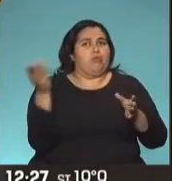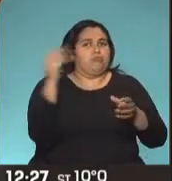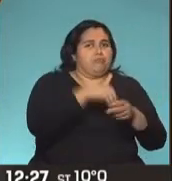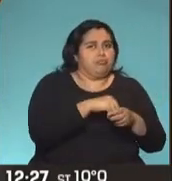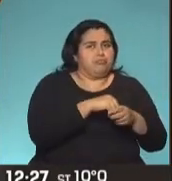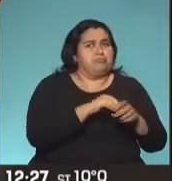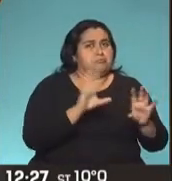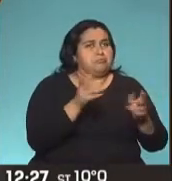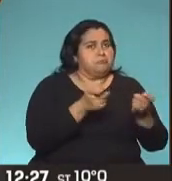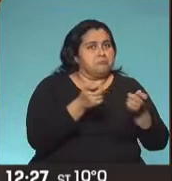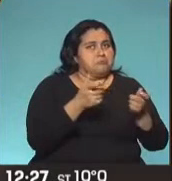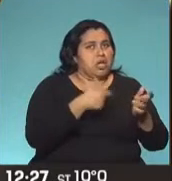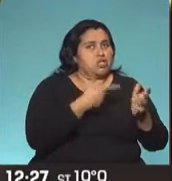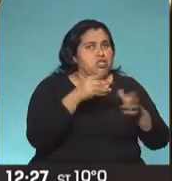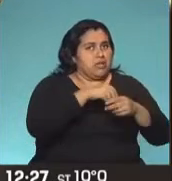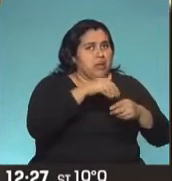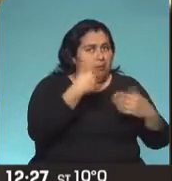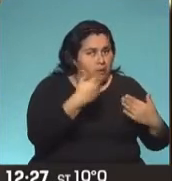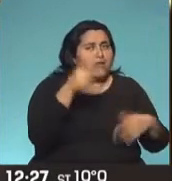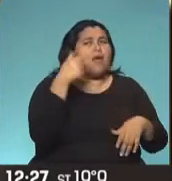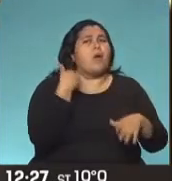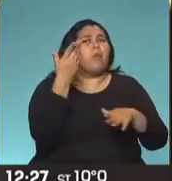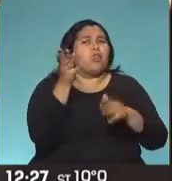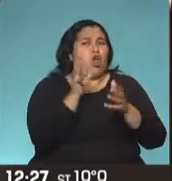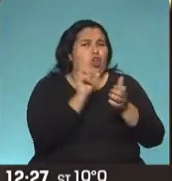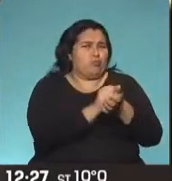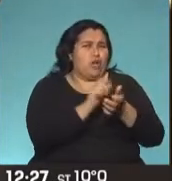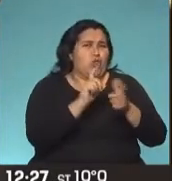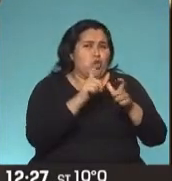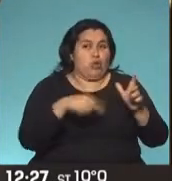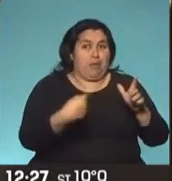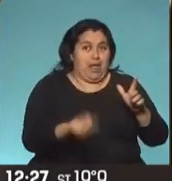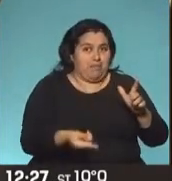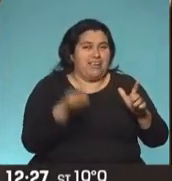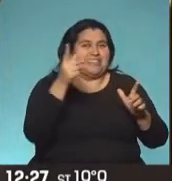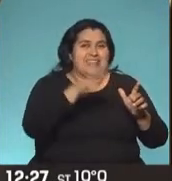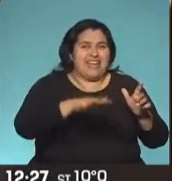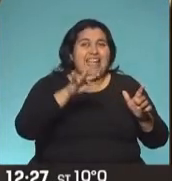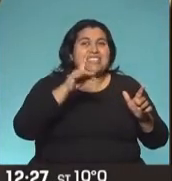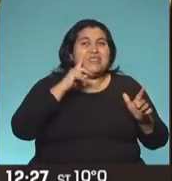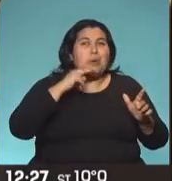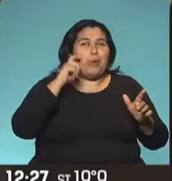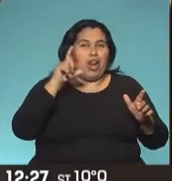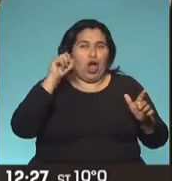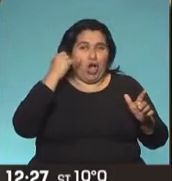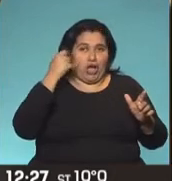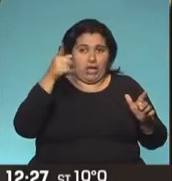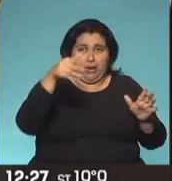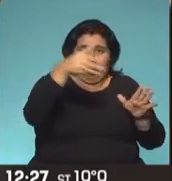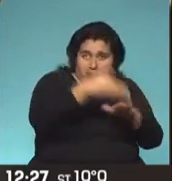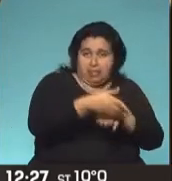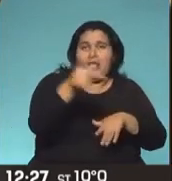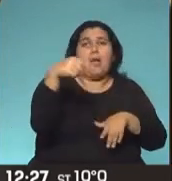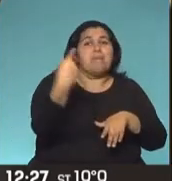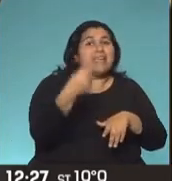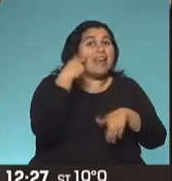evaluación socioeconómica así que te pedimos un turno para mañana en lo de chivilcoy que vos sos de allá así que mañana a las 9